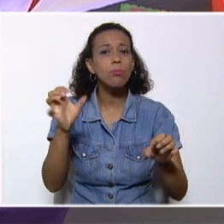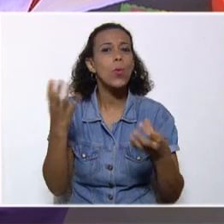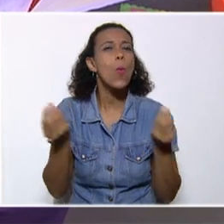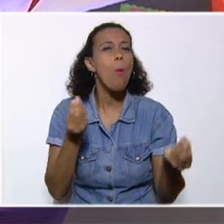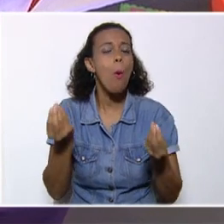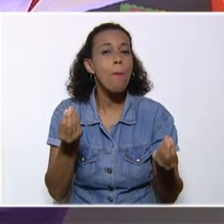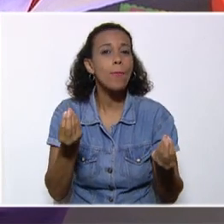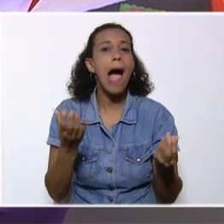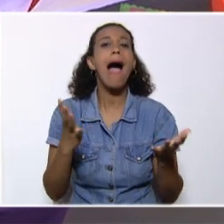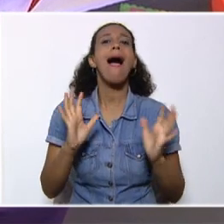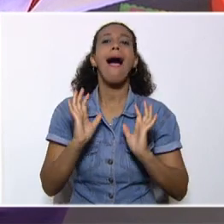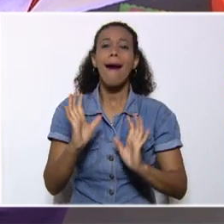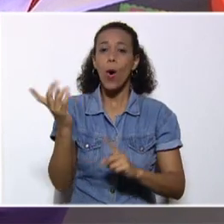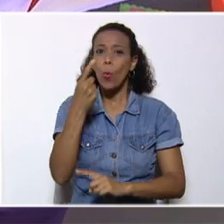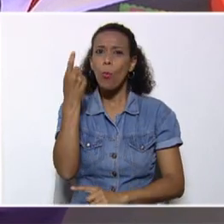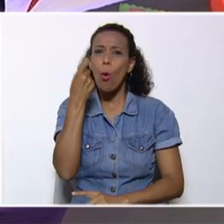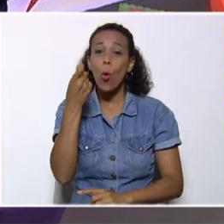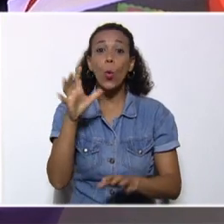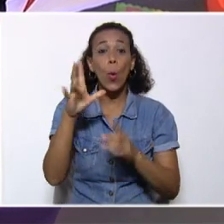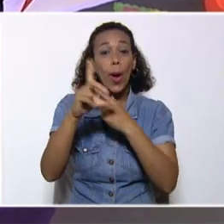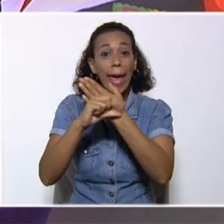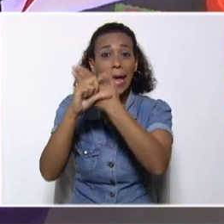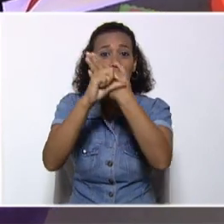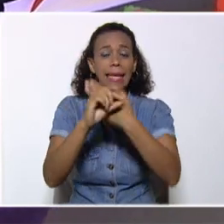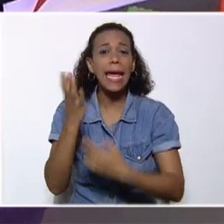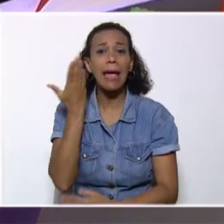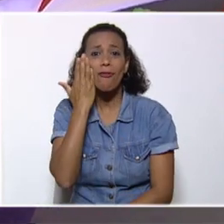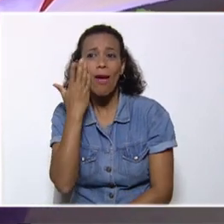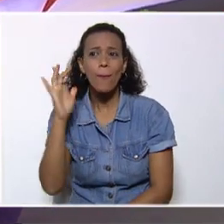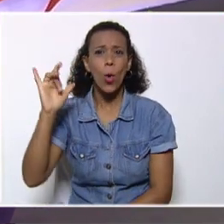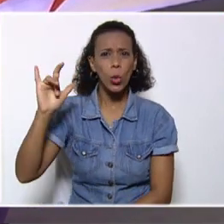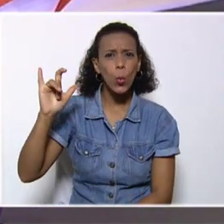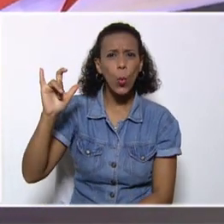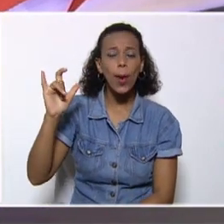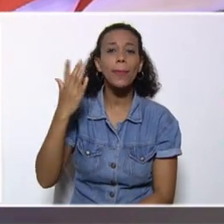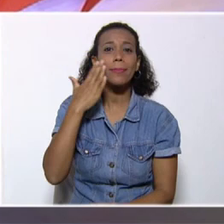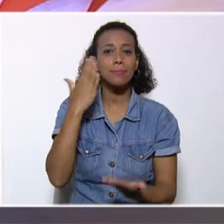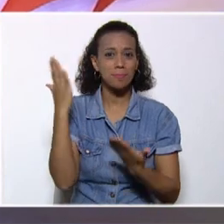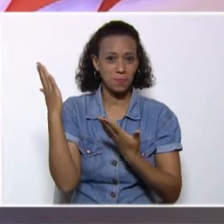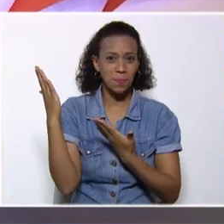país, solamente tienes que buscarnos en Twitter, en Instagram y Facebook,